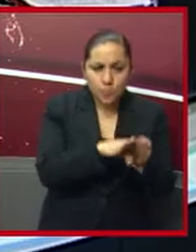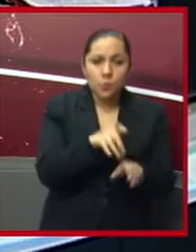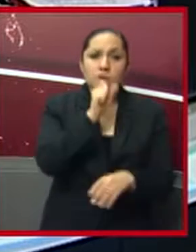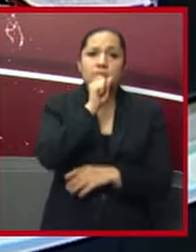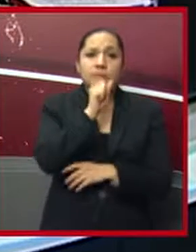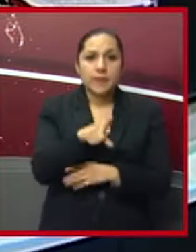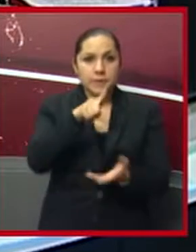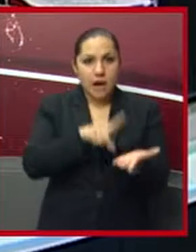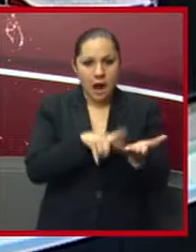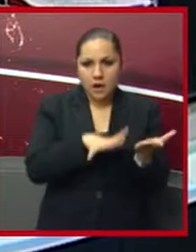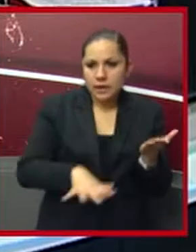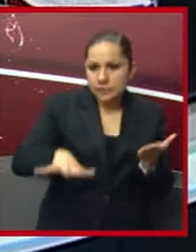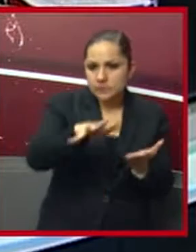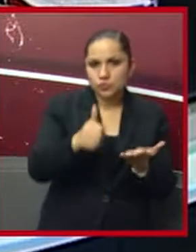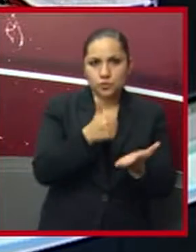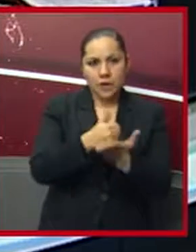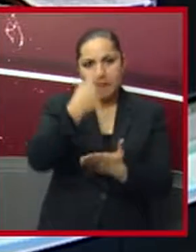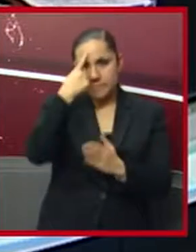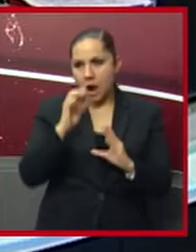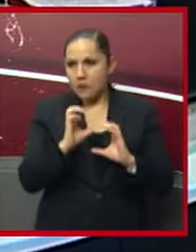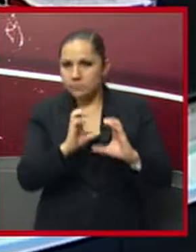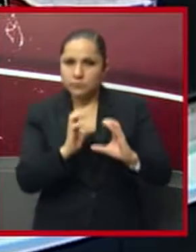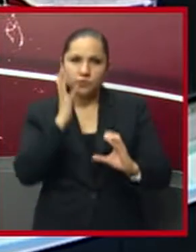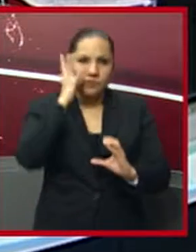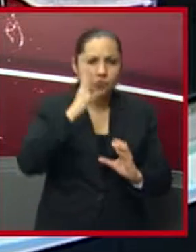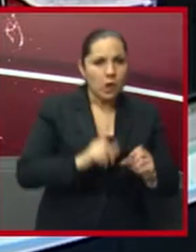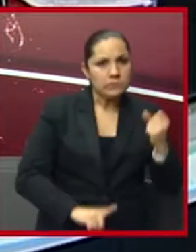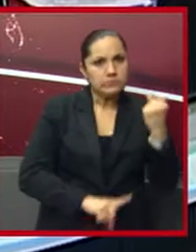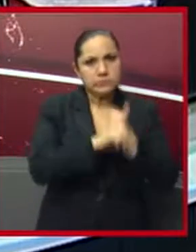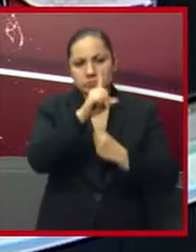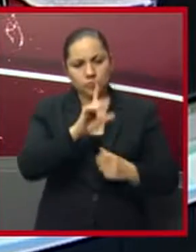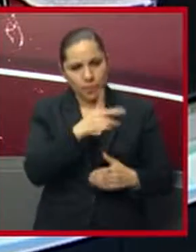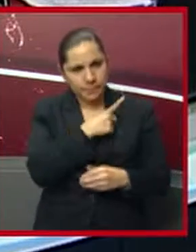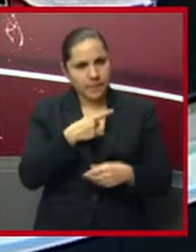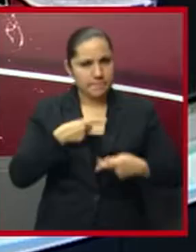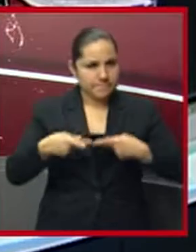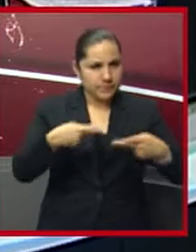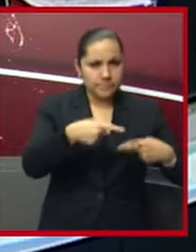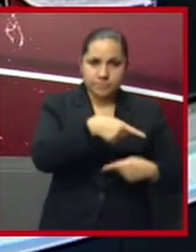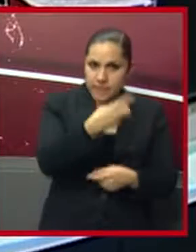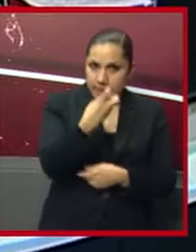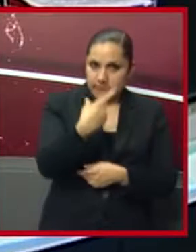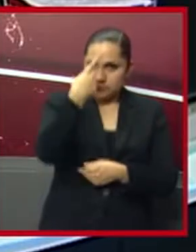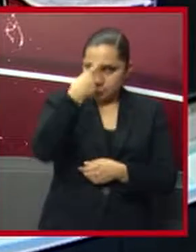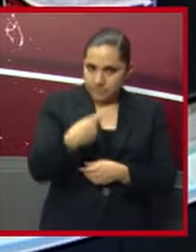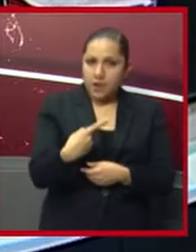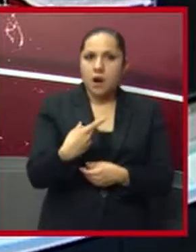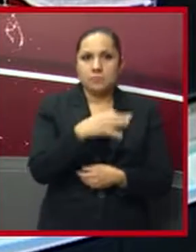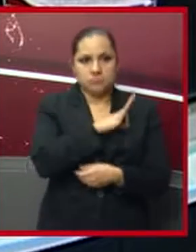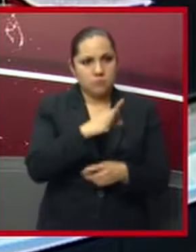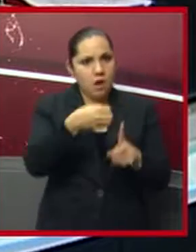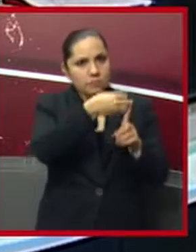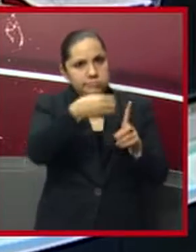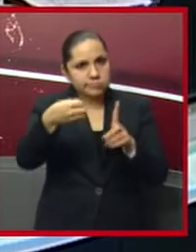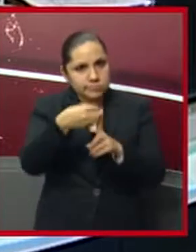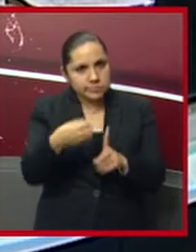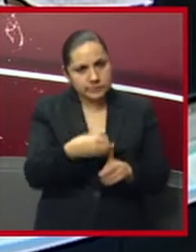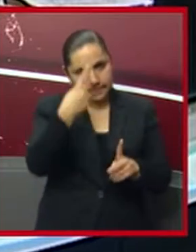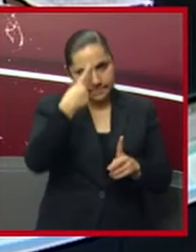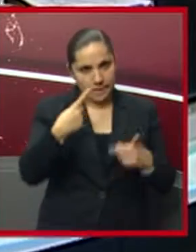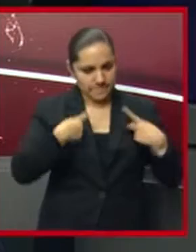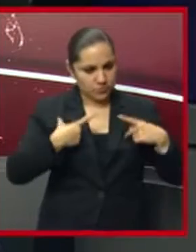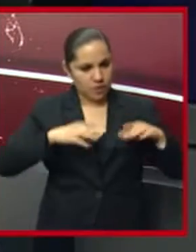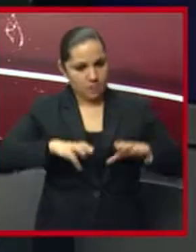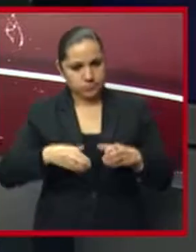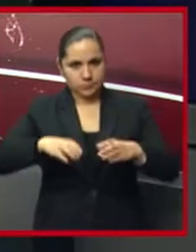bondades que trae esta ley en políticas públicas de desarrollo urbano, insisto, para privilegiar el ordenamiento de los asentamientos humanos y sobre todo los polos de